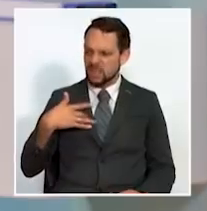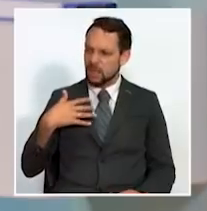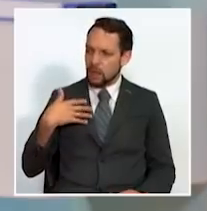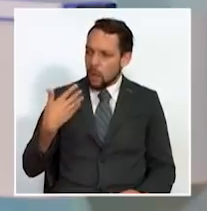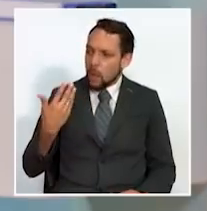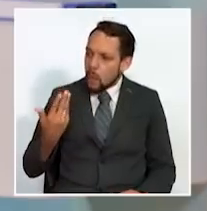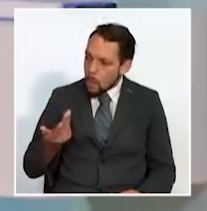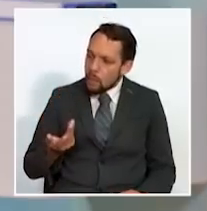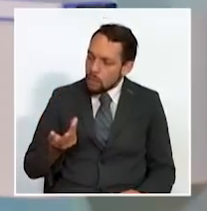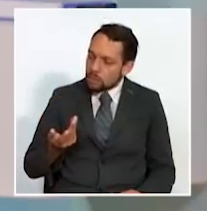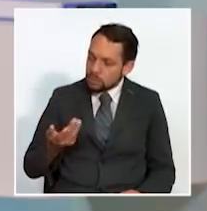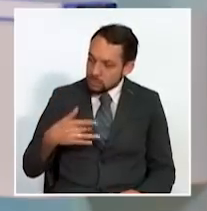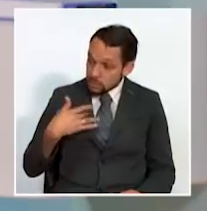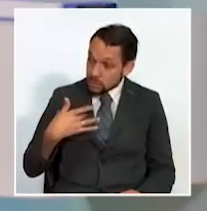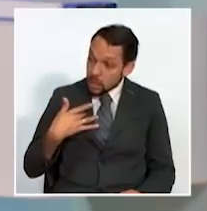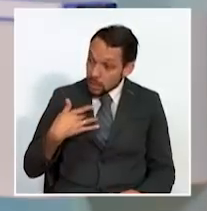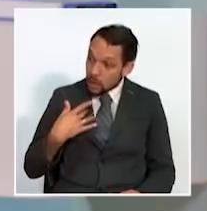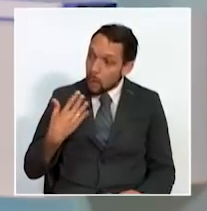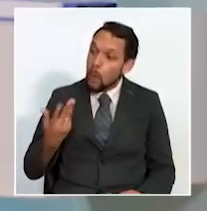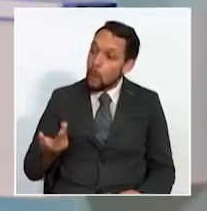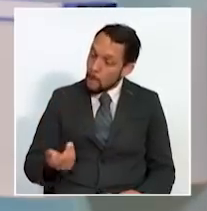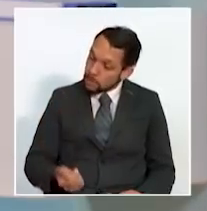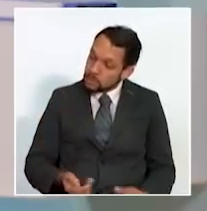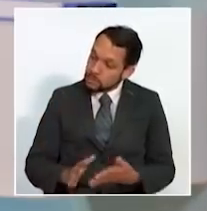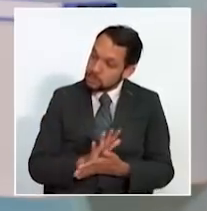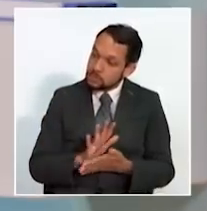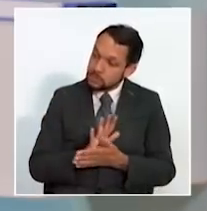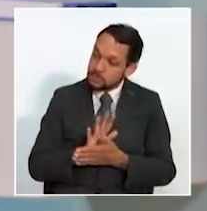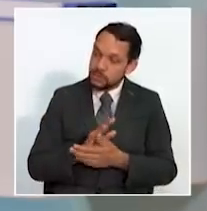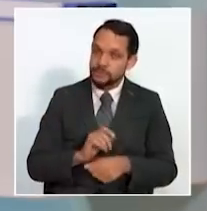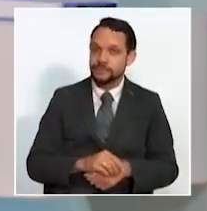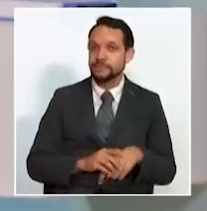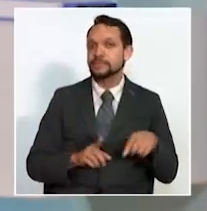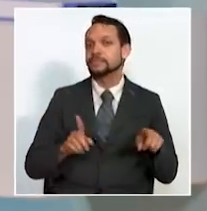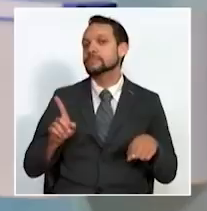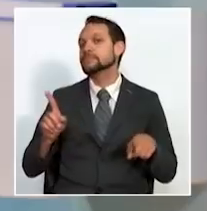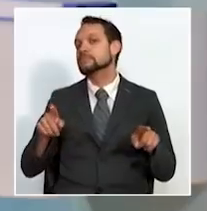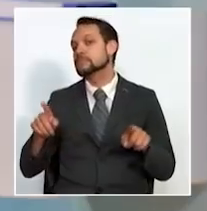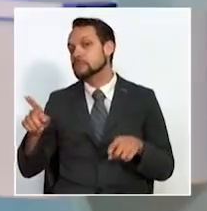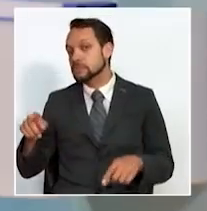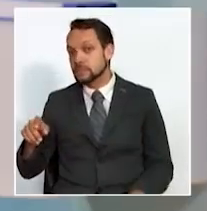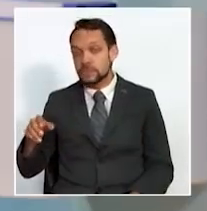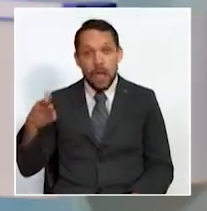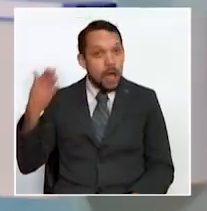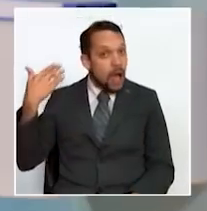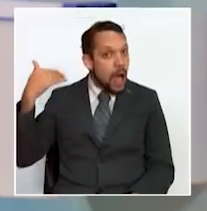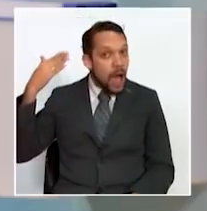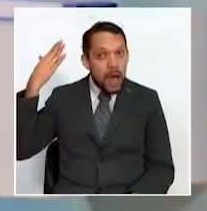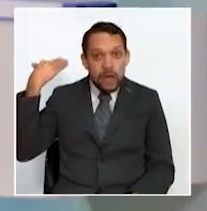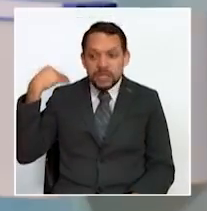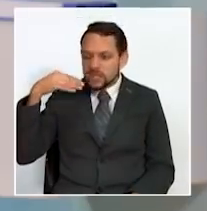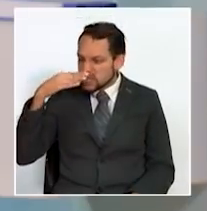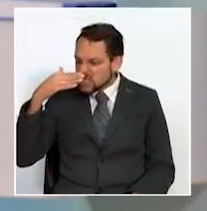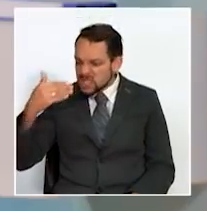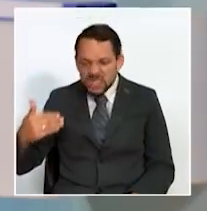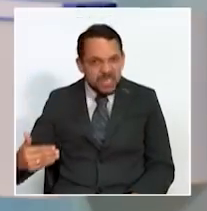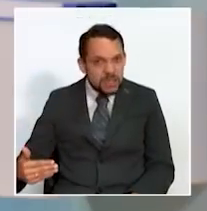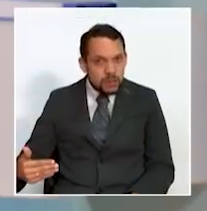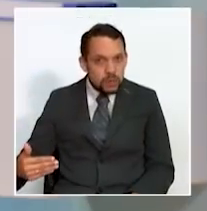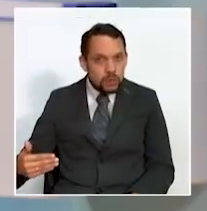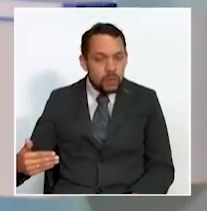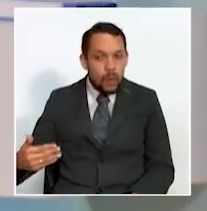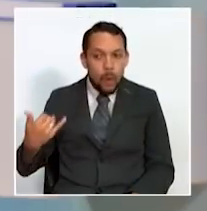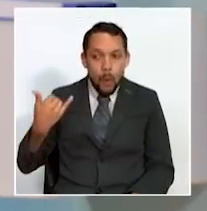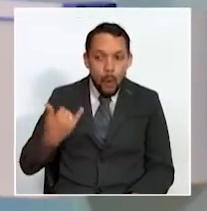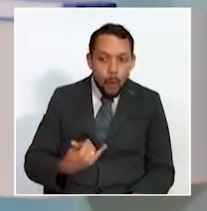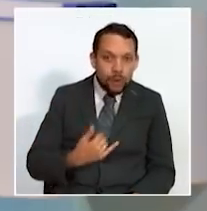los han tenido presente para evaluar este problema. Porque es que uno diga, desde niño he tenido asma, tengo